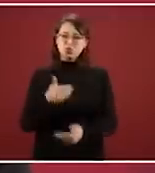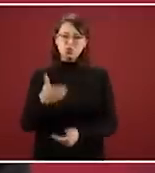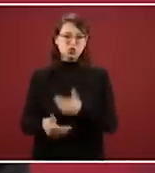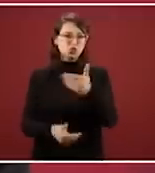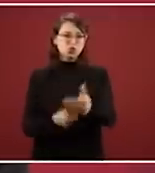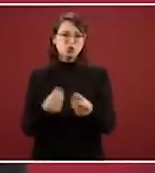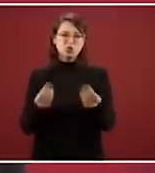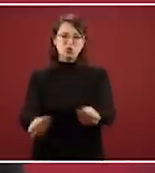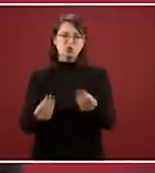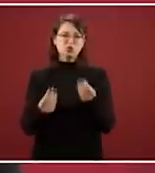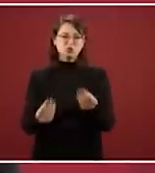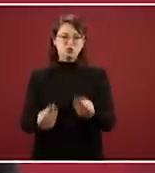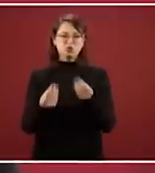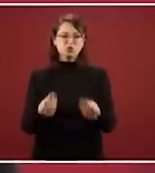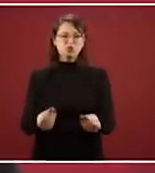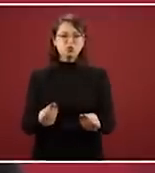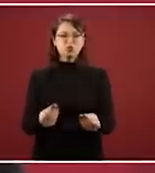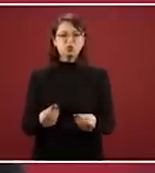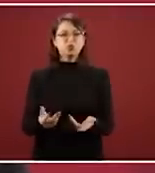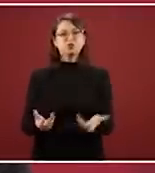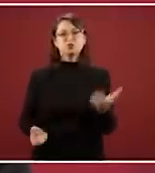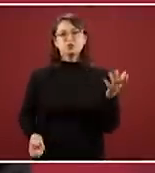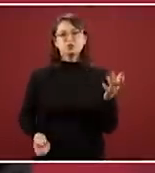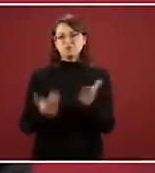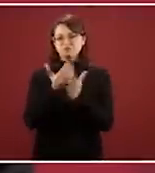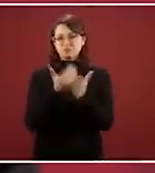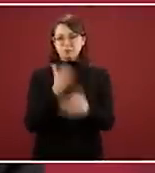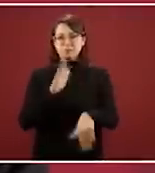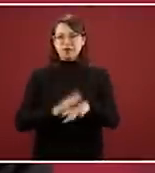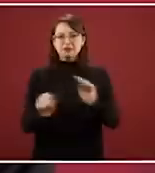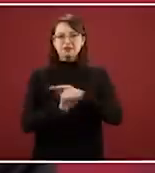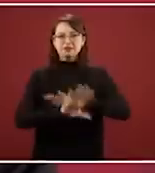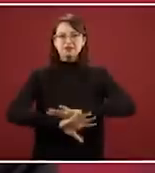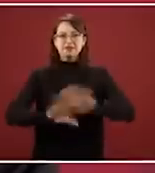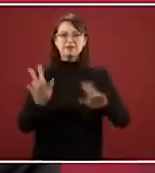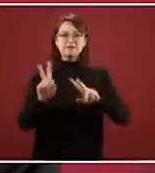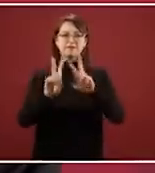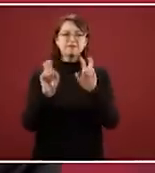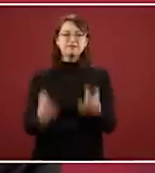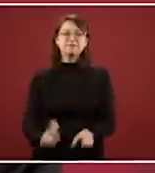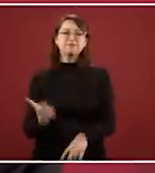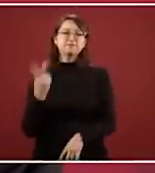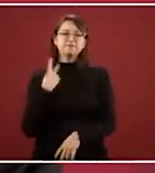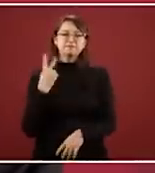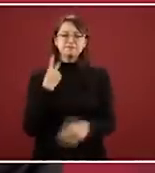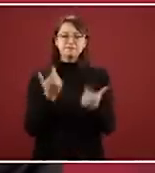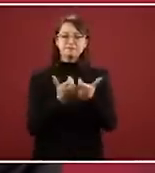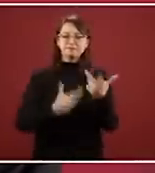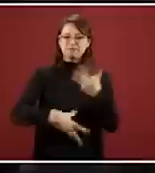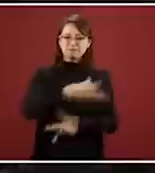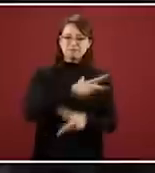en definir una política económica en